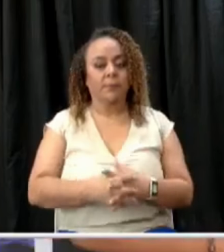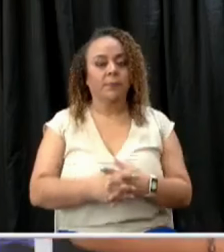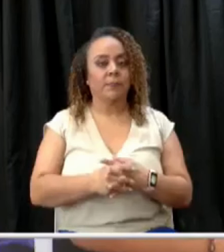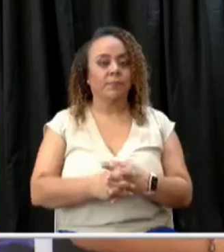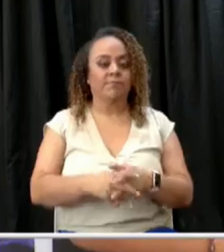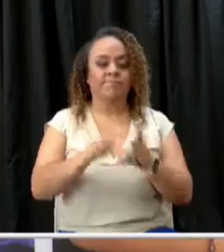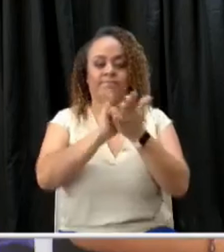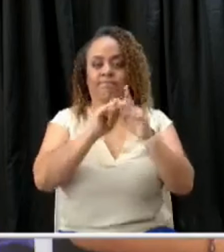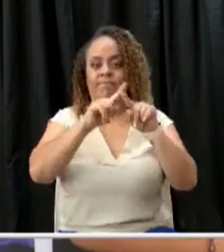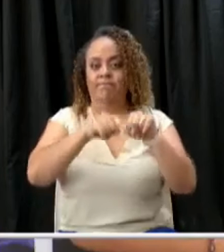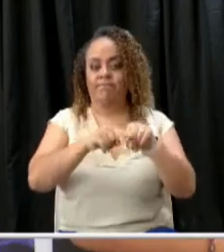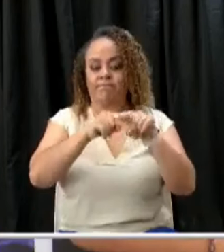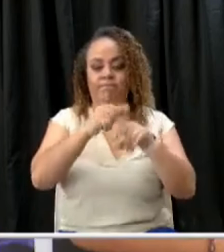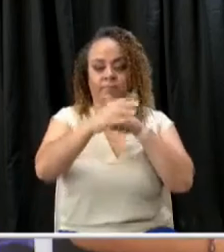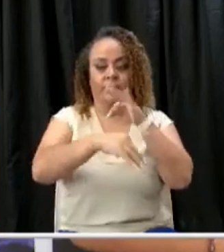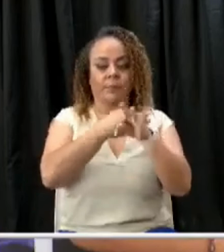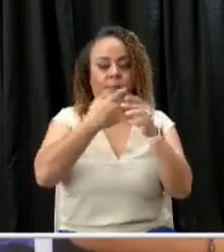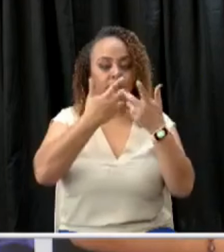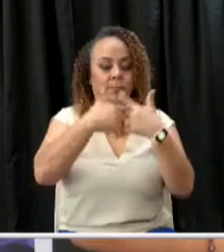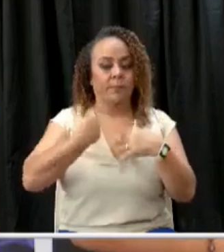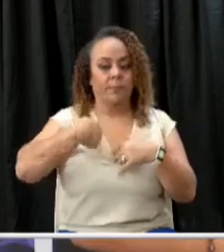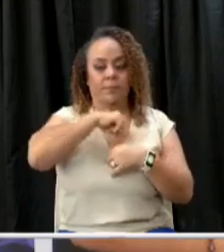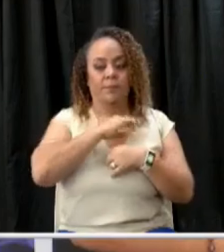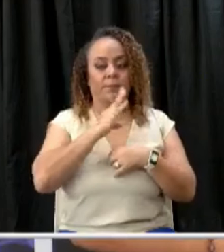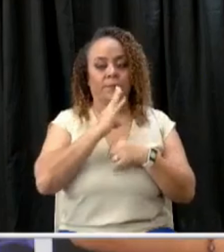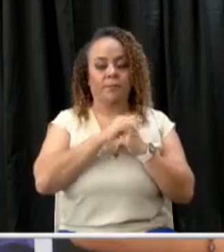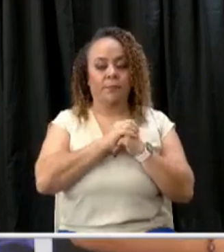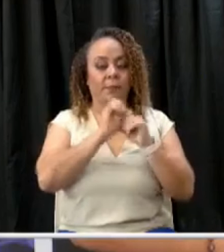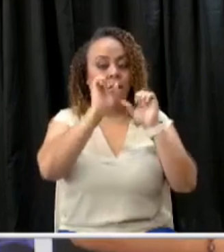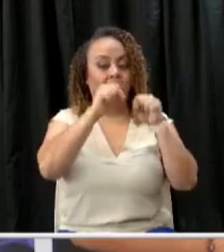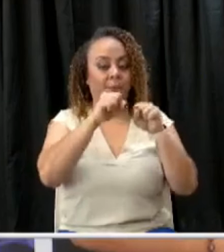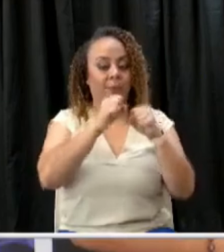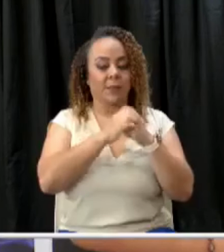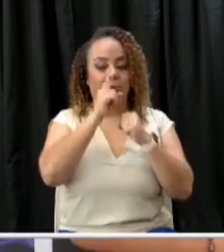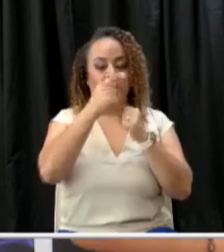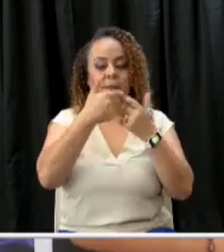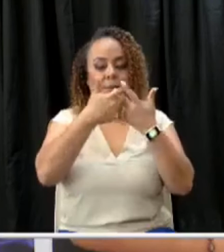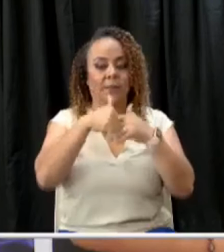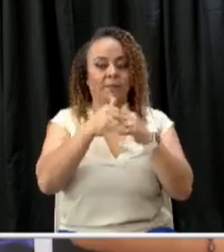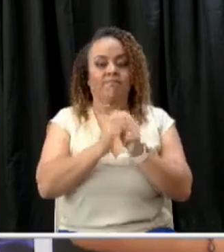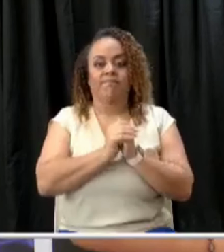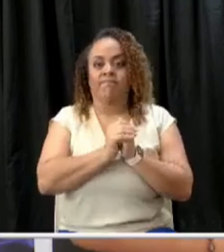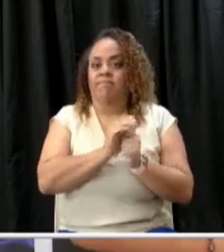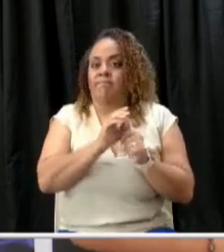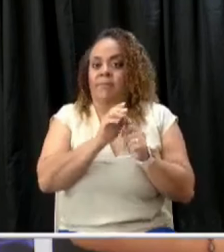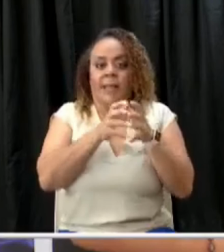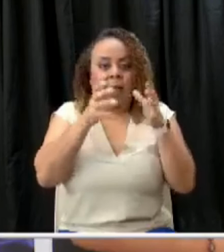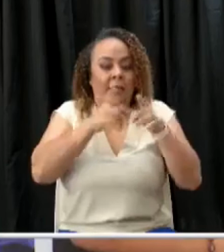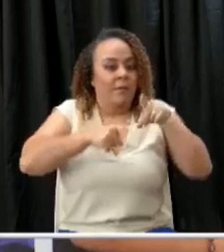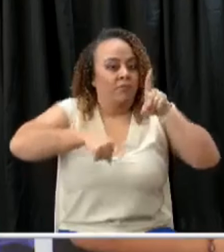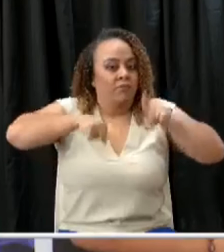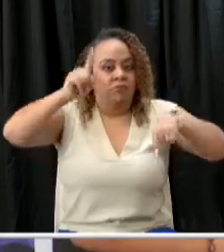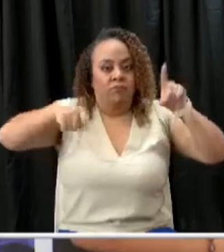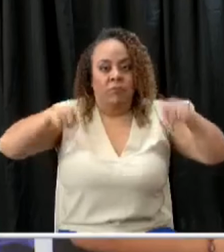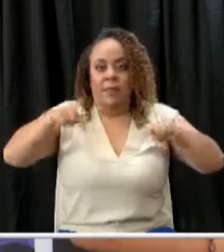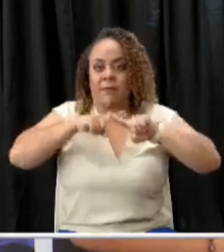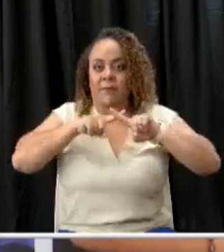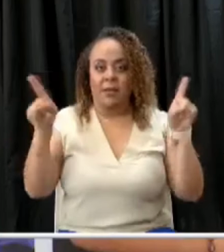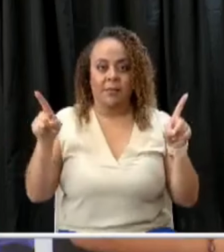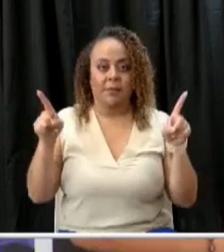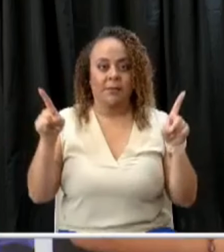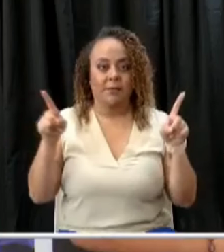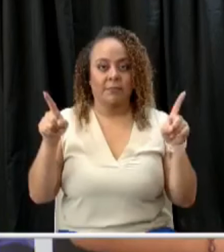esto va a depender del tipo de empresa que estamos hablando. Uh-huh. Las capacidades de una empresa grande va a ser muy diferente